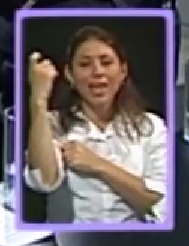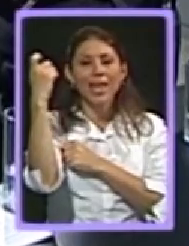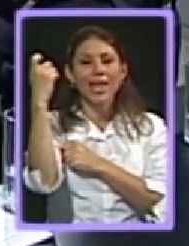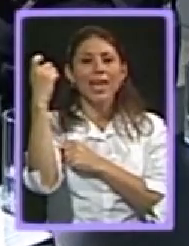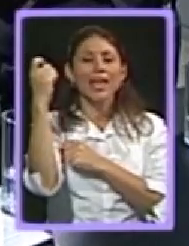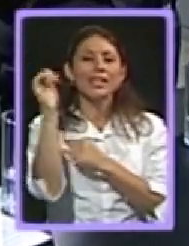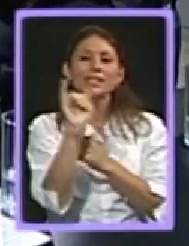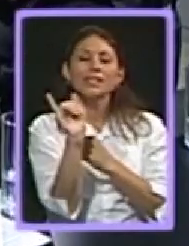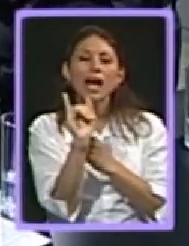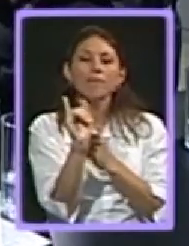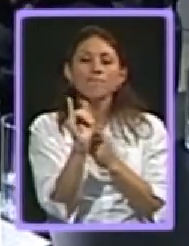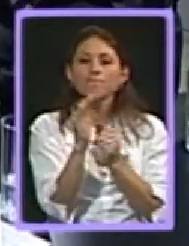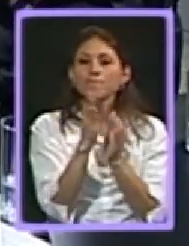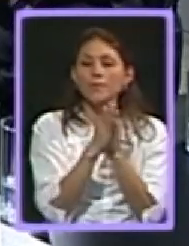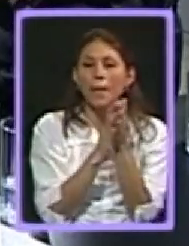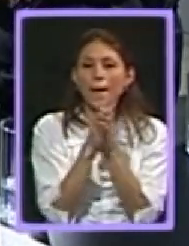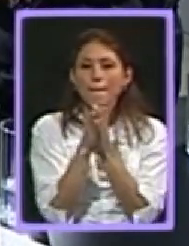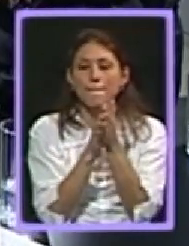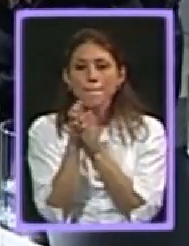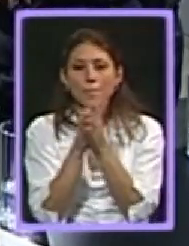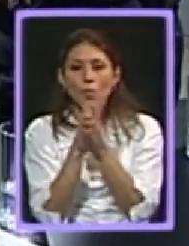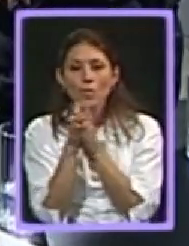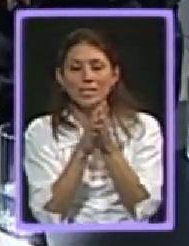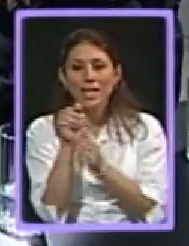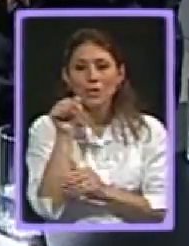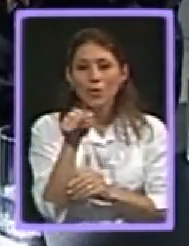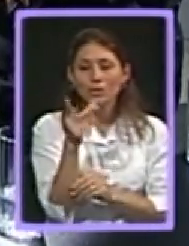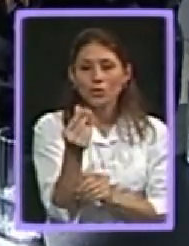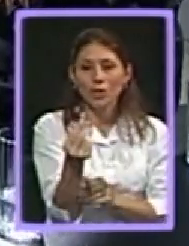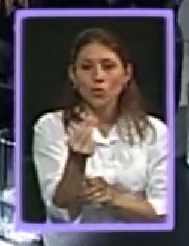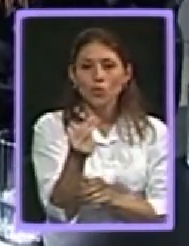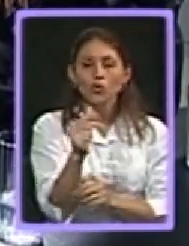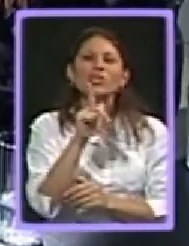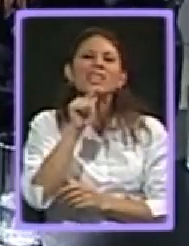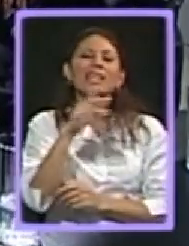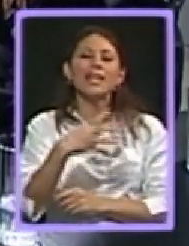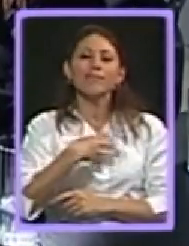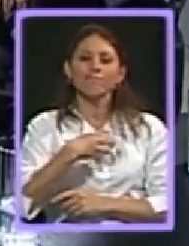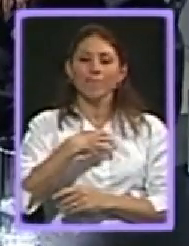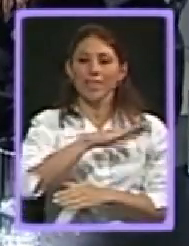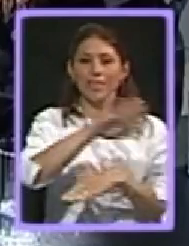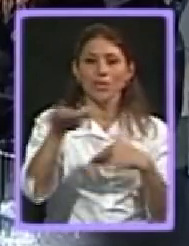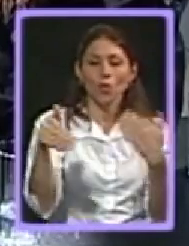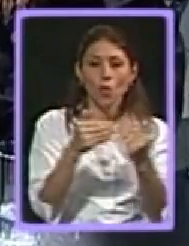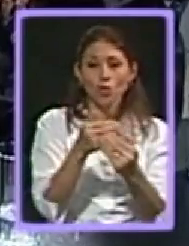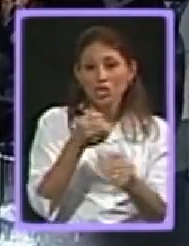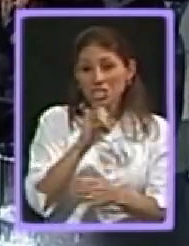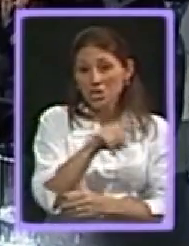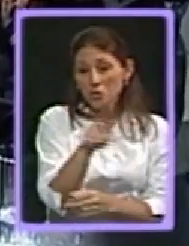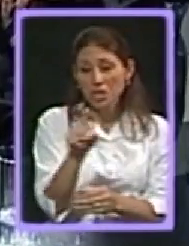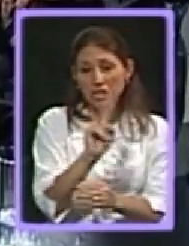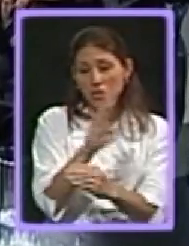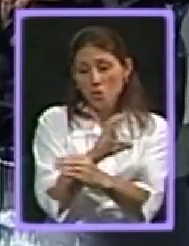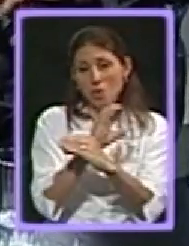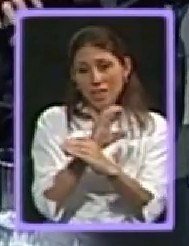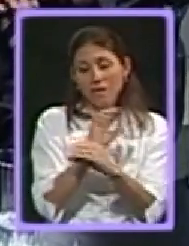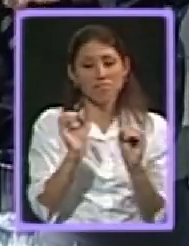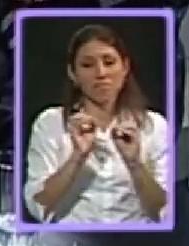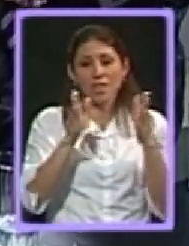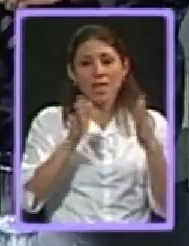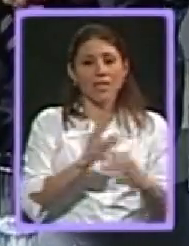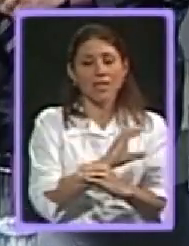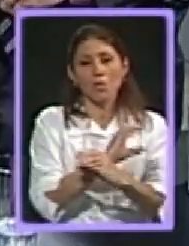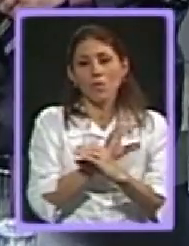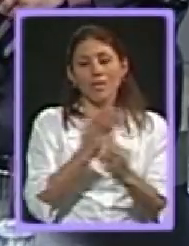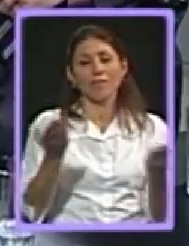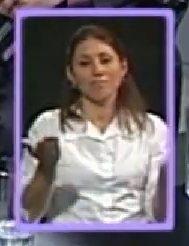haciendo alcanzar más esos recursos que son de todos, y que si ustedes no cuidan, nadie cuida, porque lo que es de todos